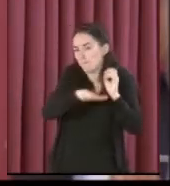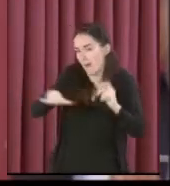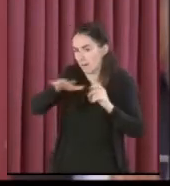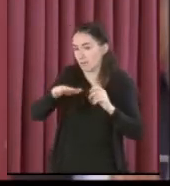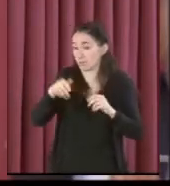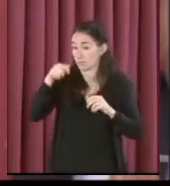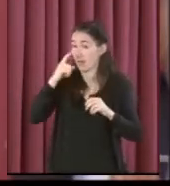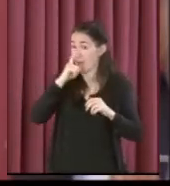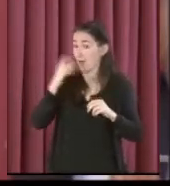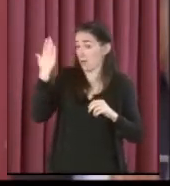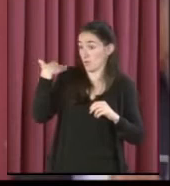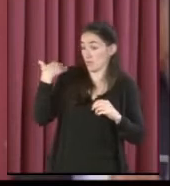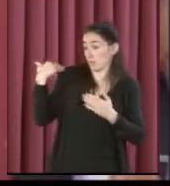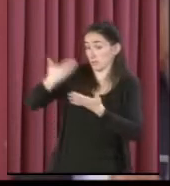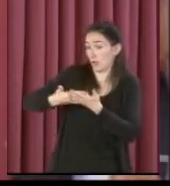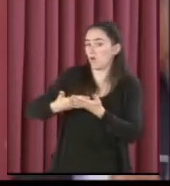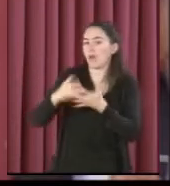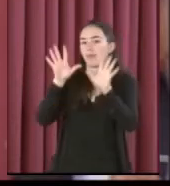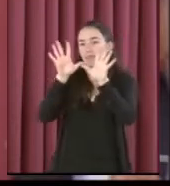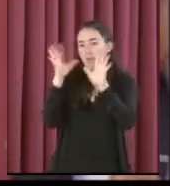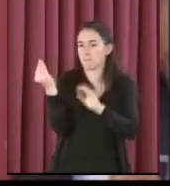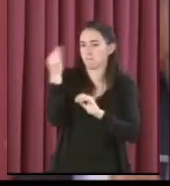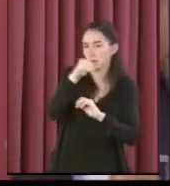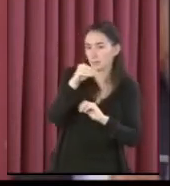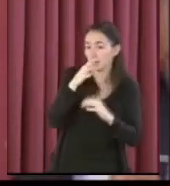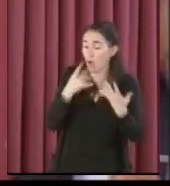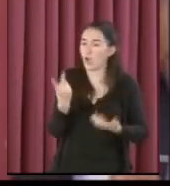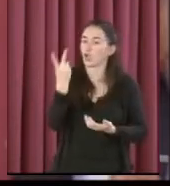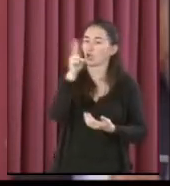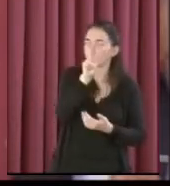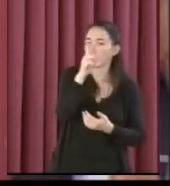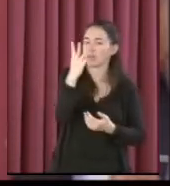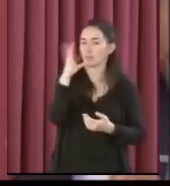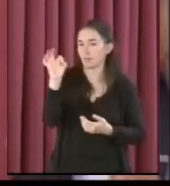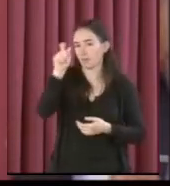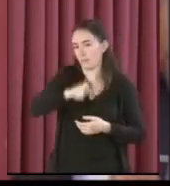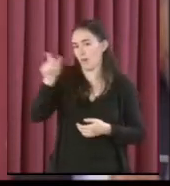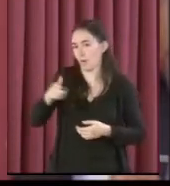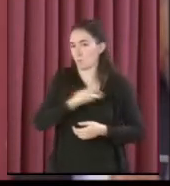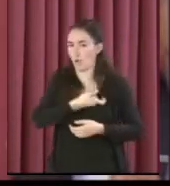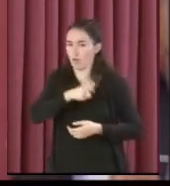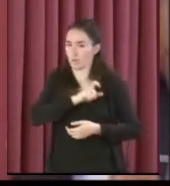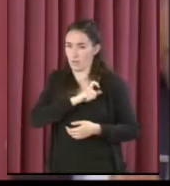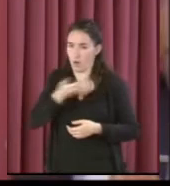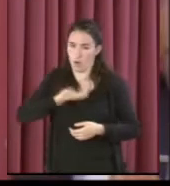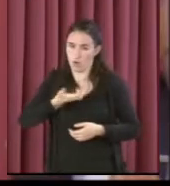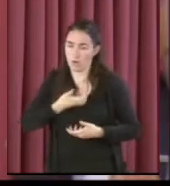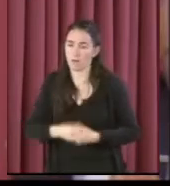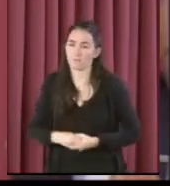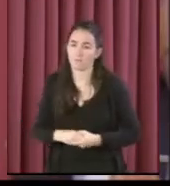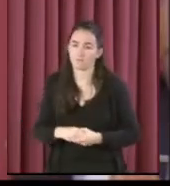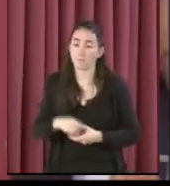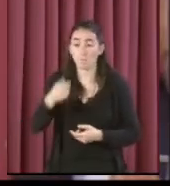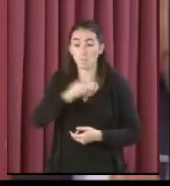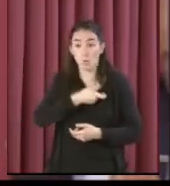2010, con lo que actualmente contamos con una plantilla de 230 agentes. La policía local desarrolla